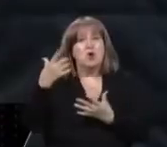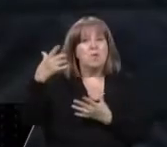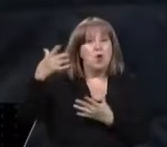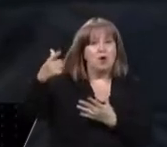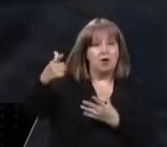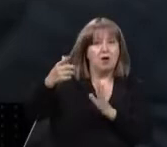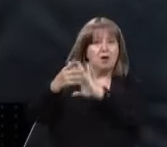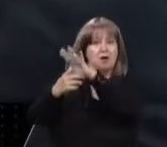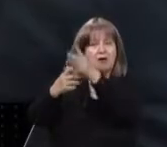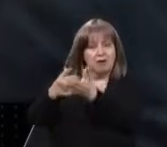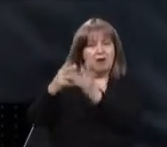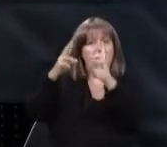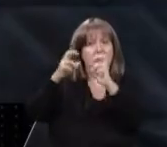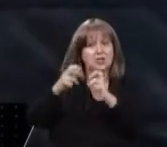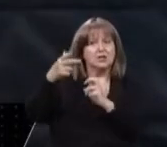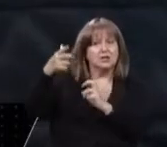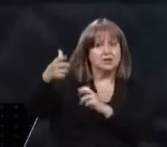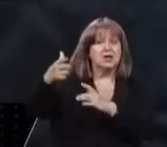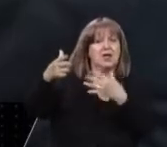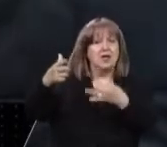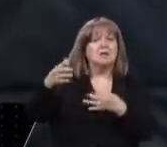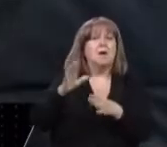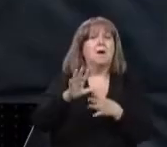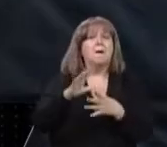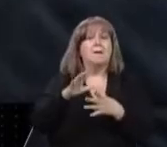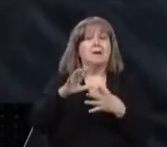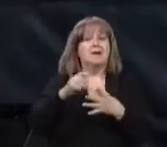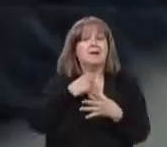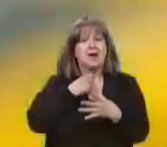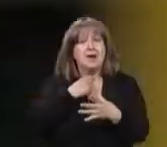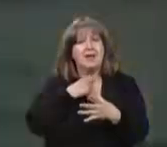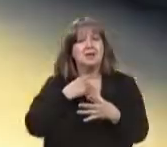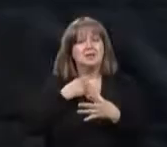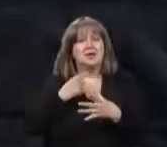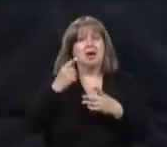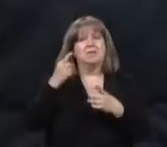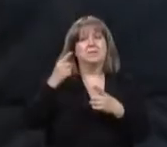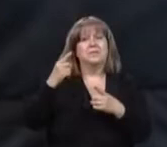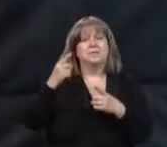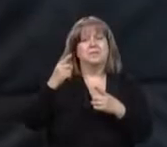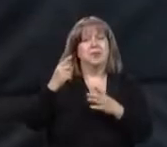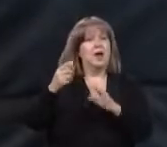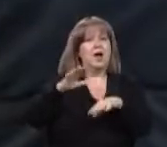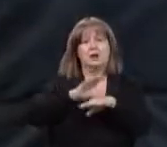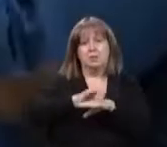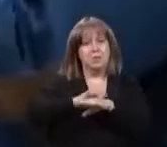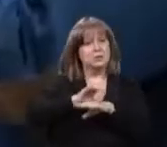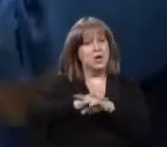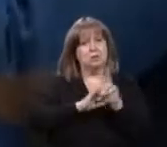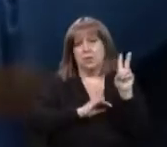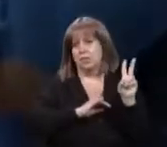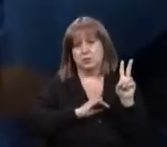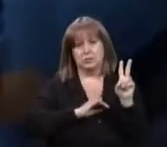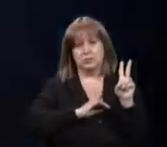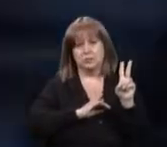ejecutó la maniobra investigada refleja la existencia de una gobernabilidad del hecho por parte de ambos